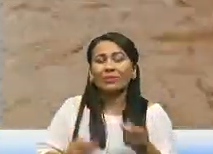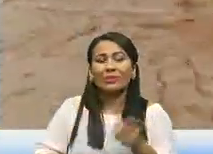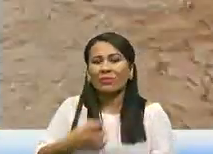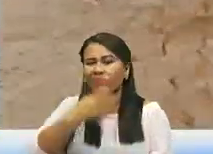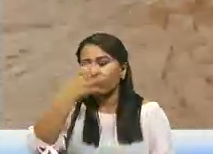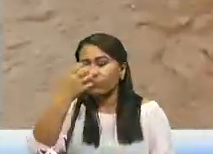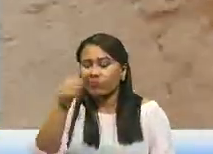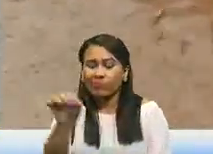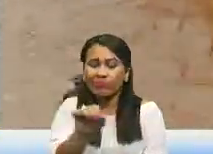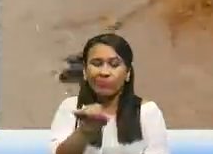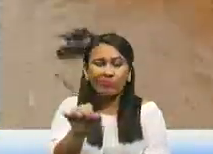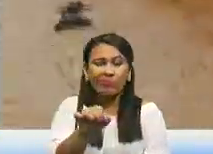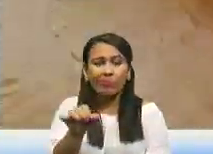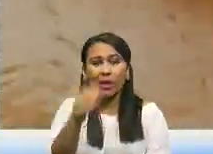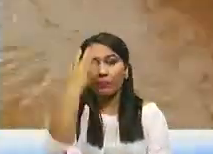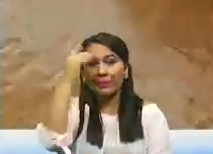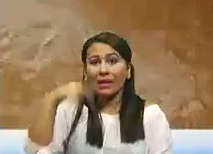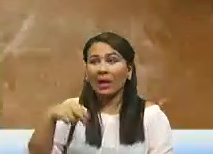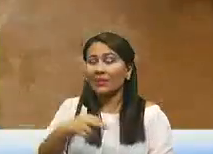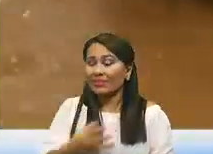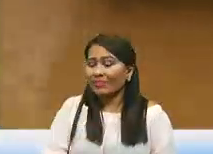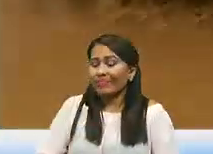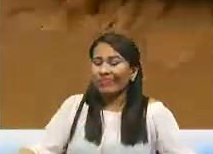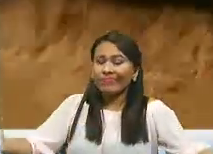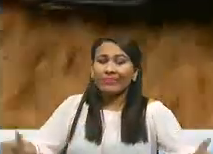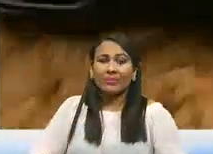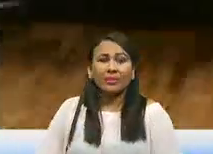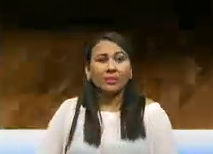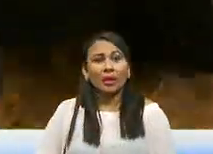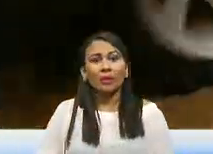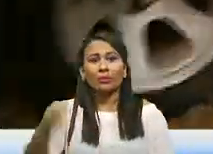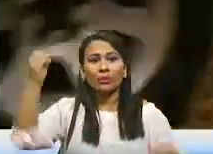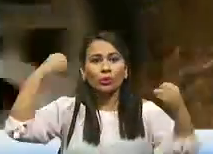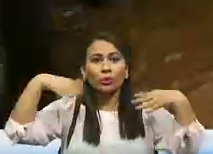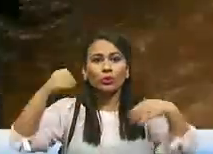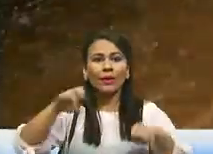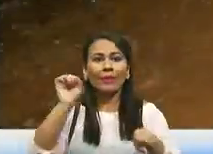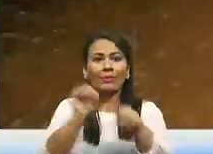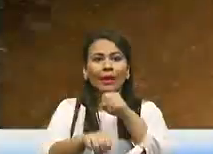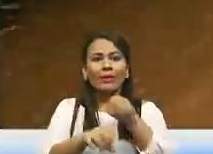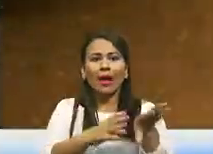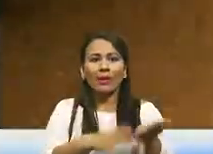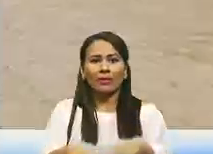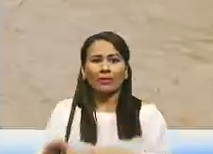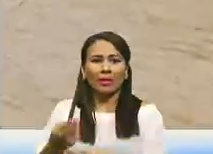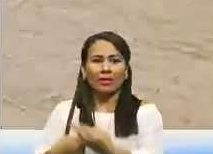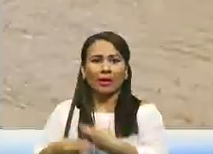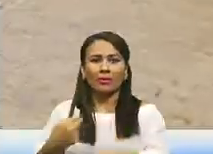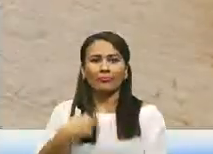y transeúntes, las precipitaciones también afectaron la actividad comercial.